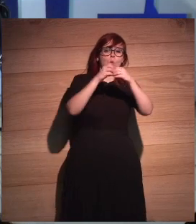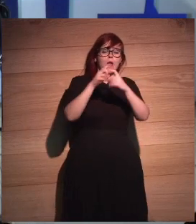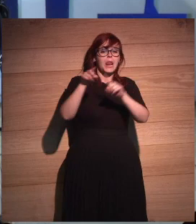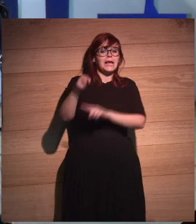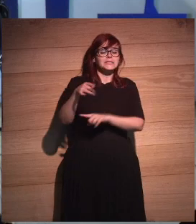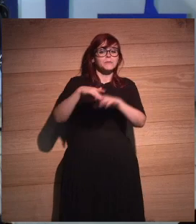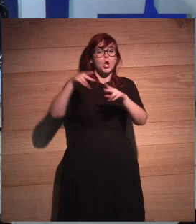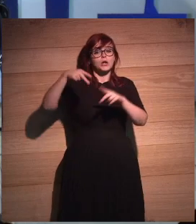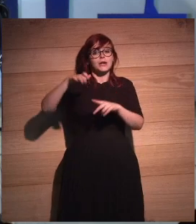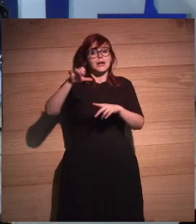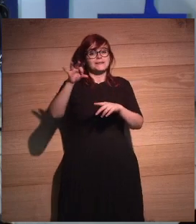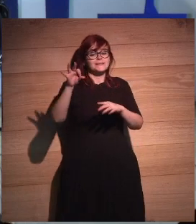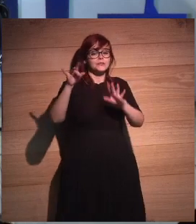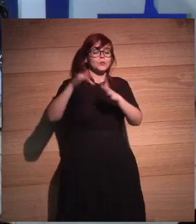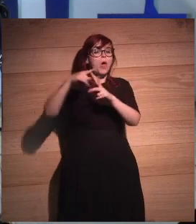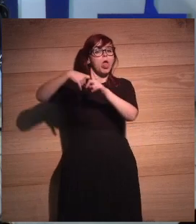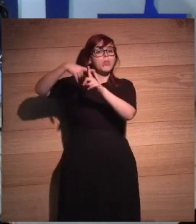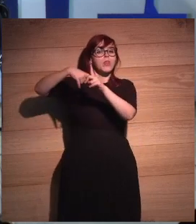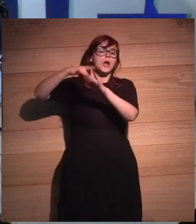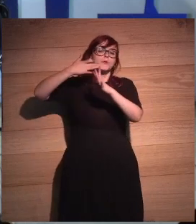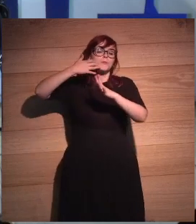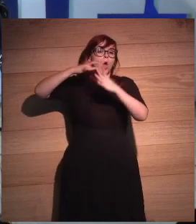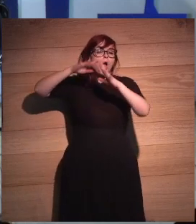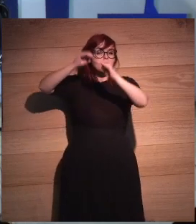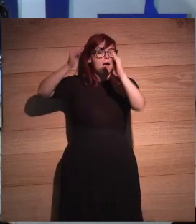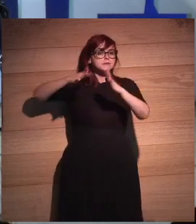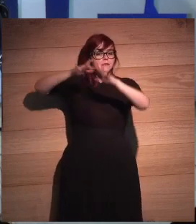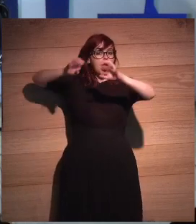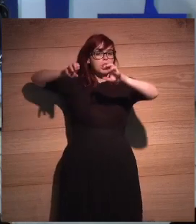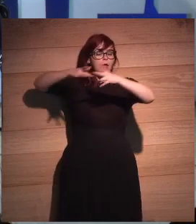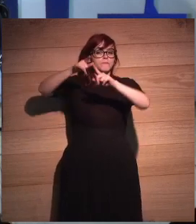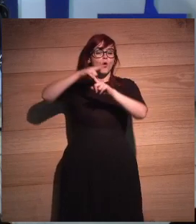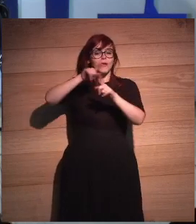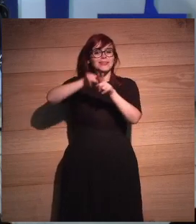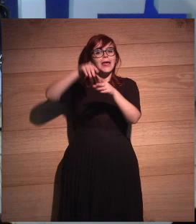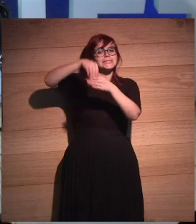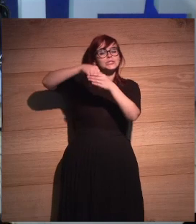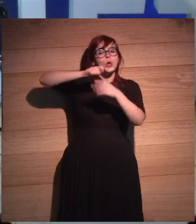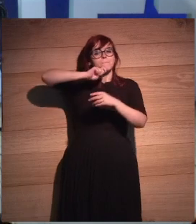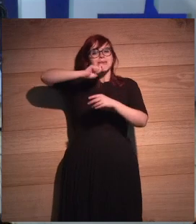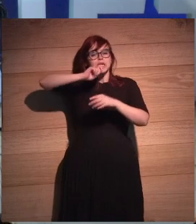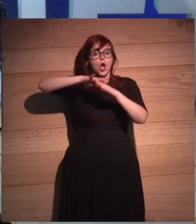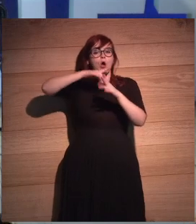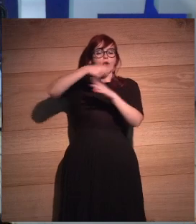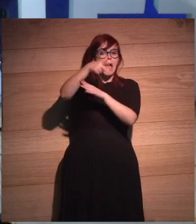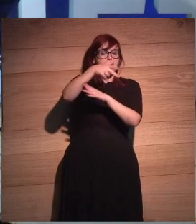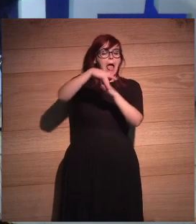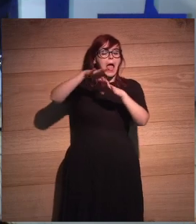que se llama Nest, que tiene los termostatos en tu casa inteligentes, tenía un micro dentro, una cámara que estaba sin